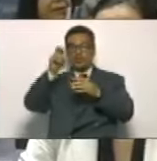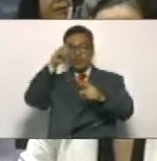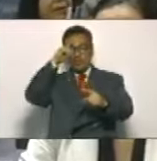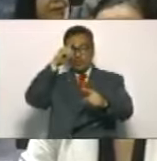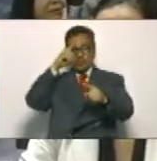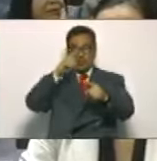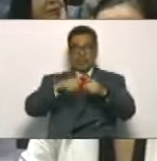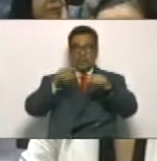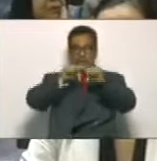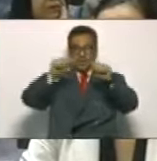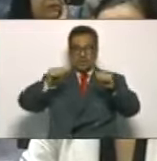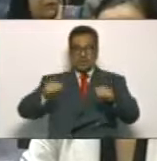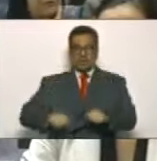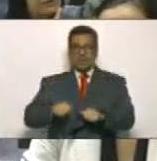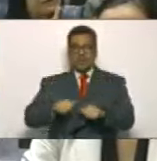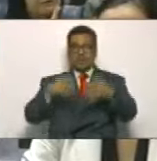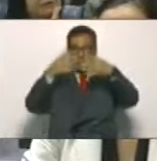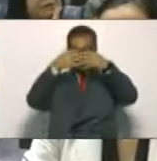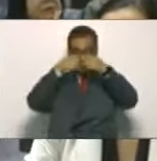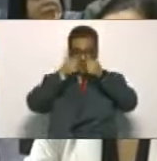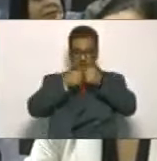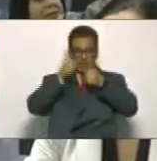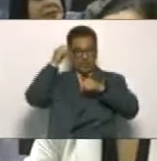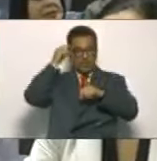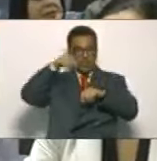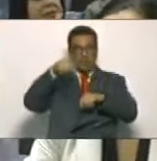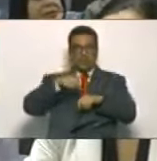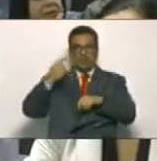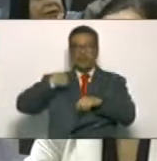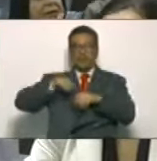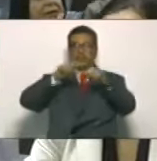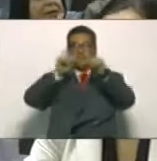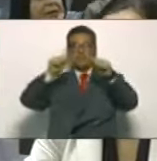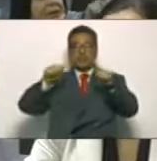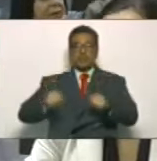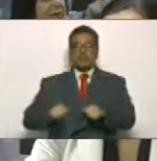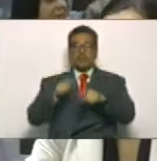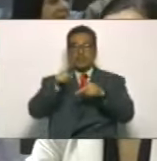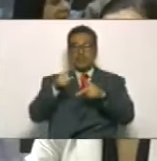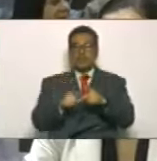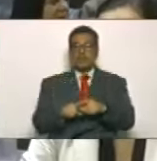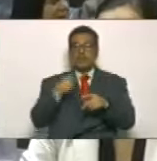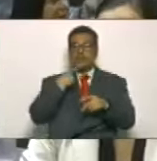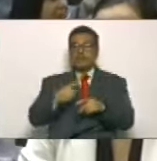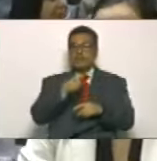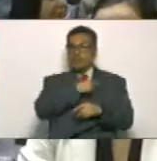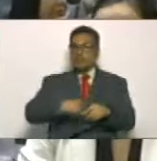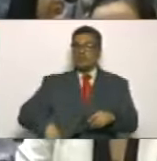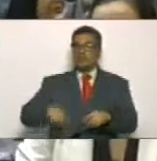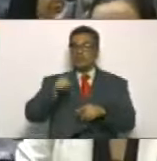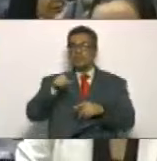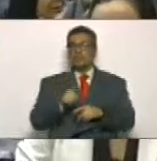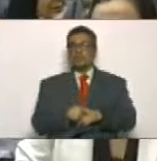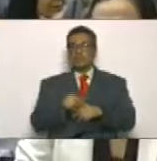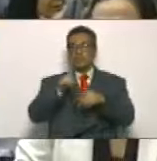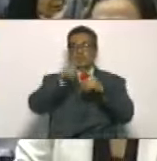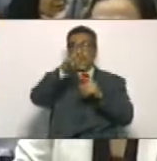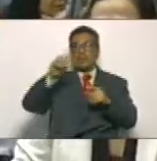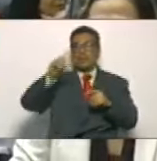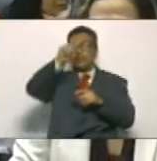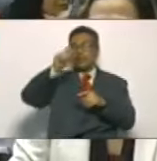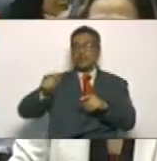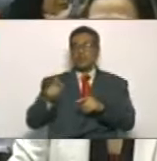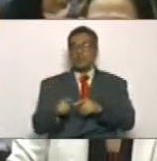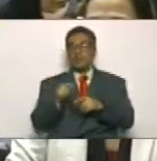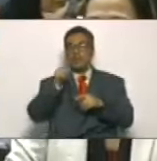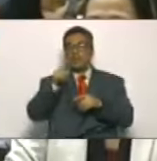retos del sistema penitenciario. Hoy tenemos un sistema penitenciario, como lo decía el presidente, en el cual el 100% de los privados